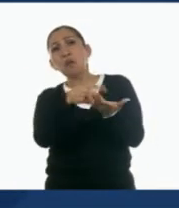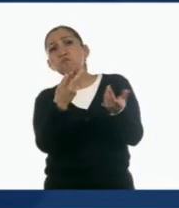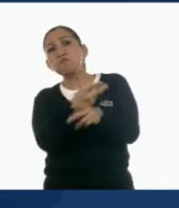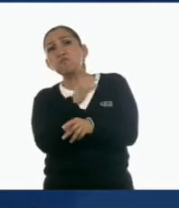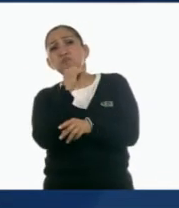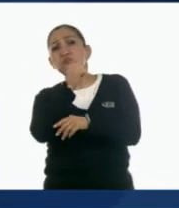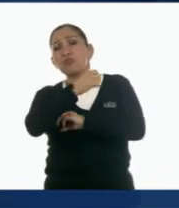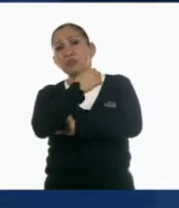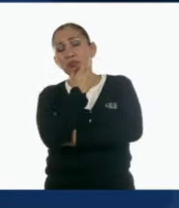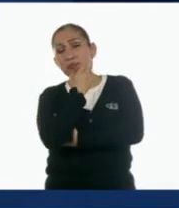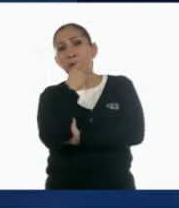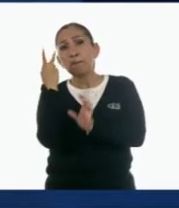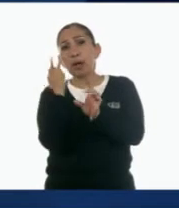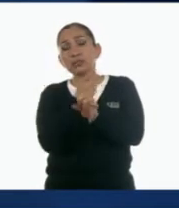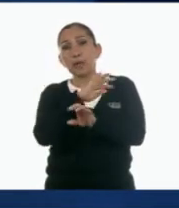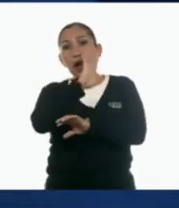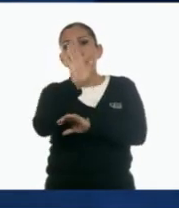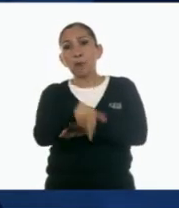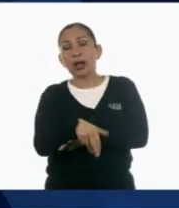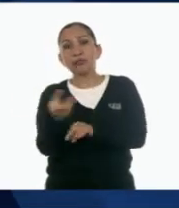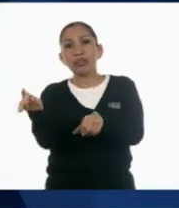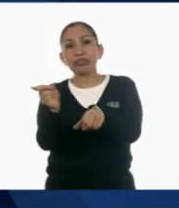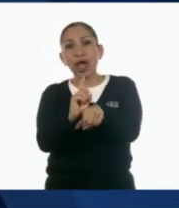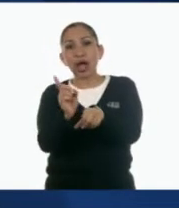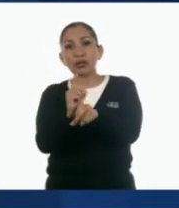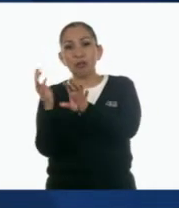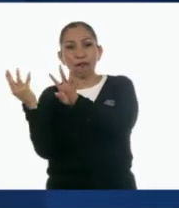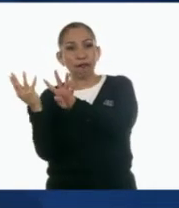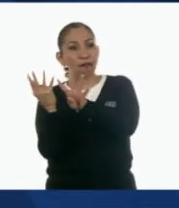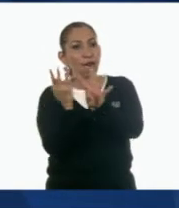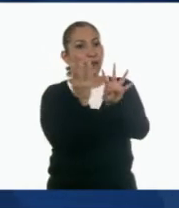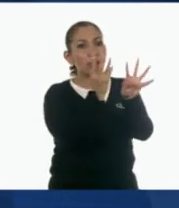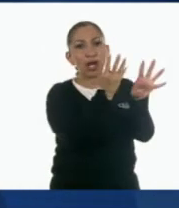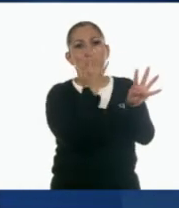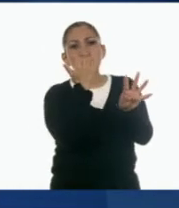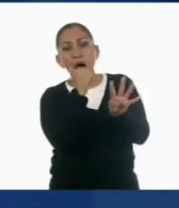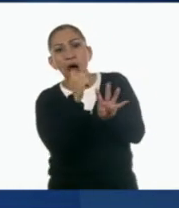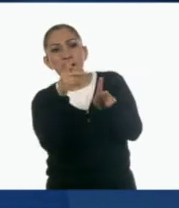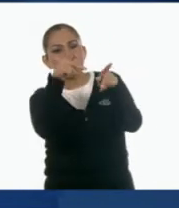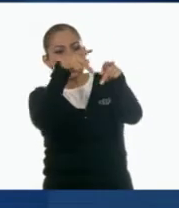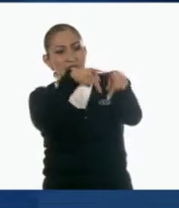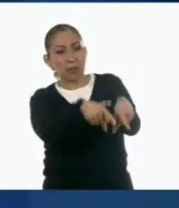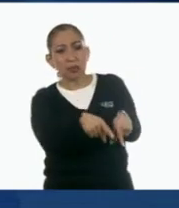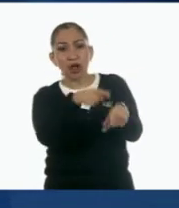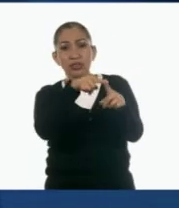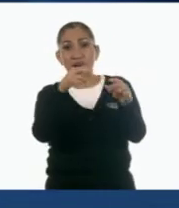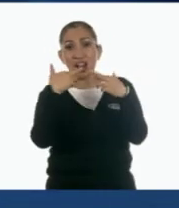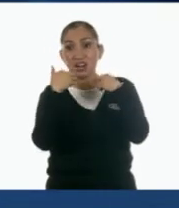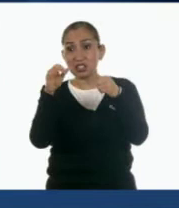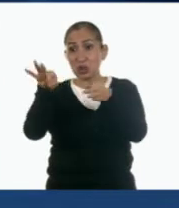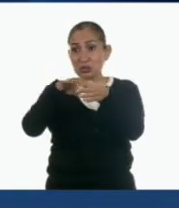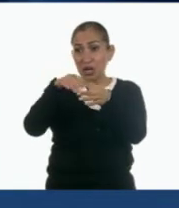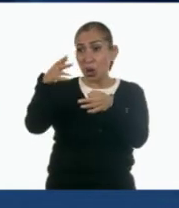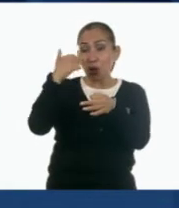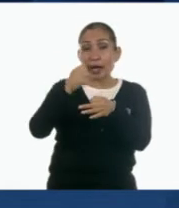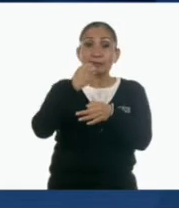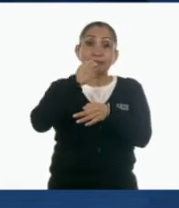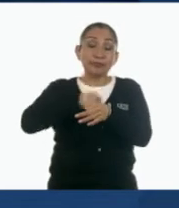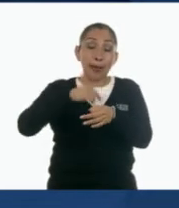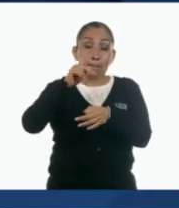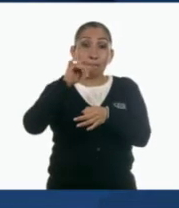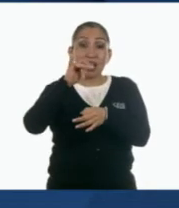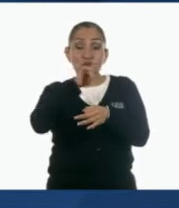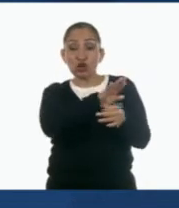pueblo. Pasaba la muerte en diaria caravana. No había cementerios en varios ranchos cercanos y a